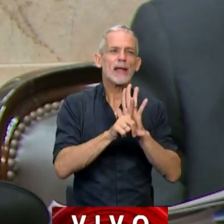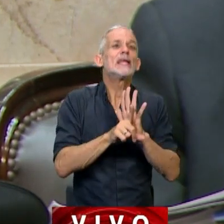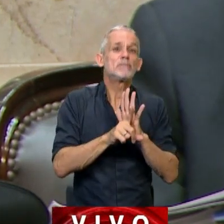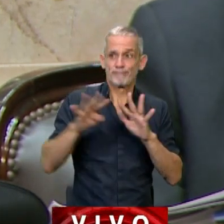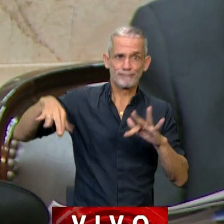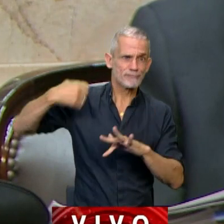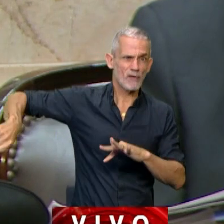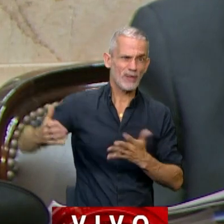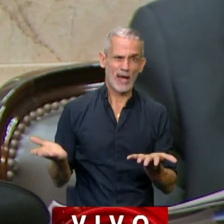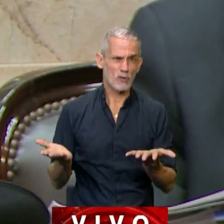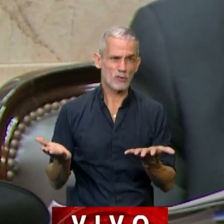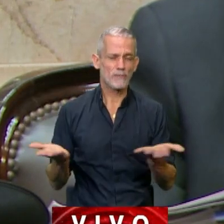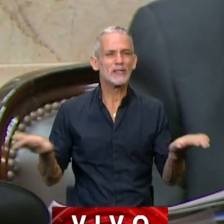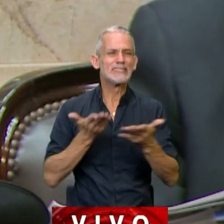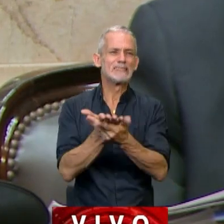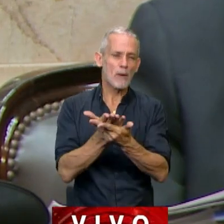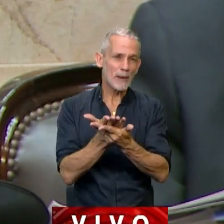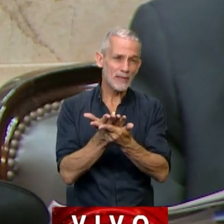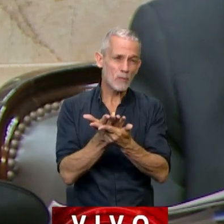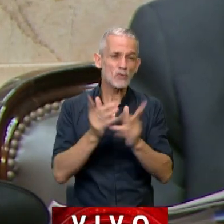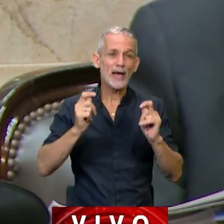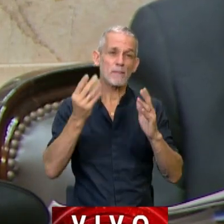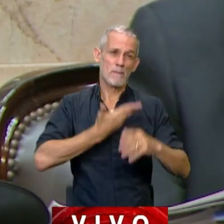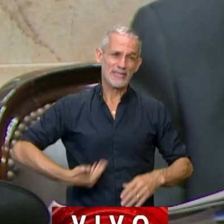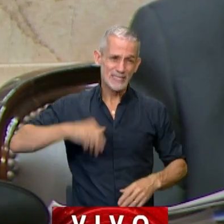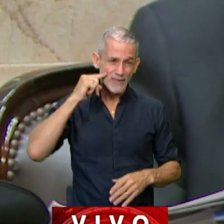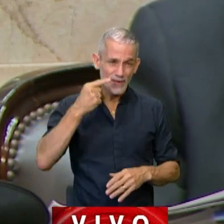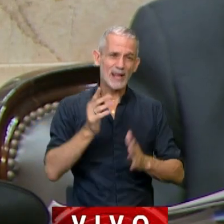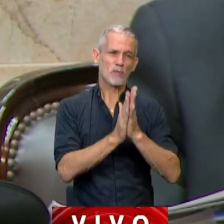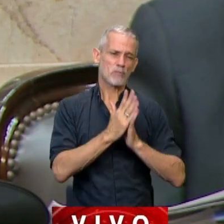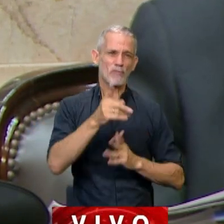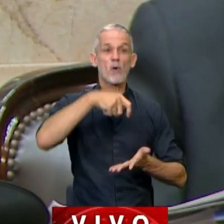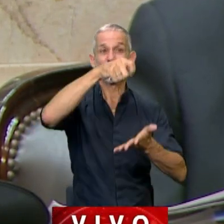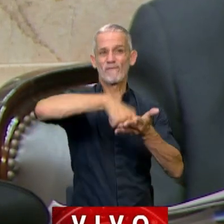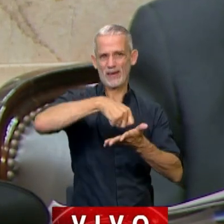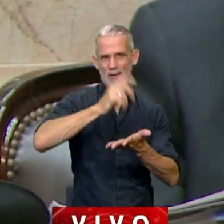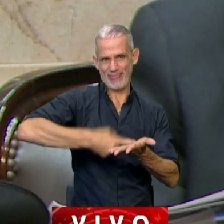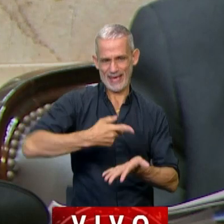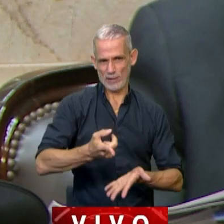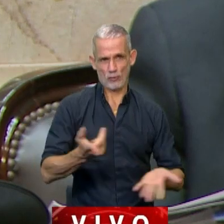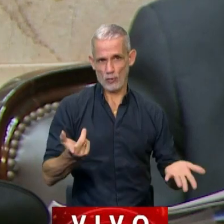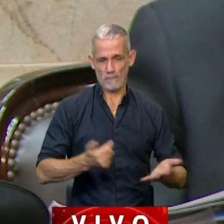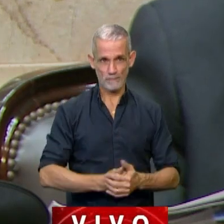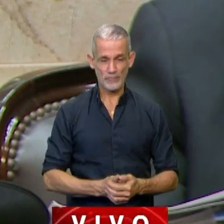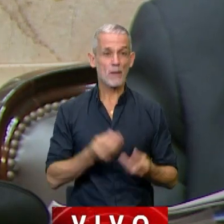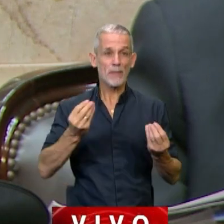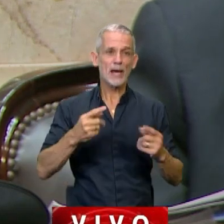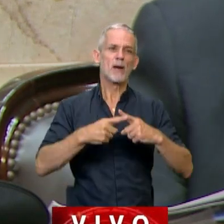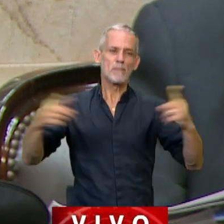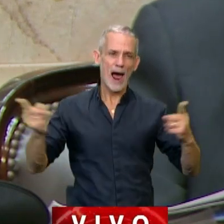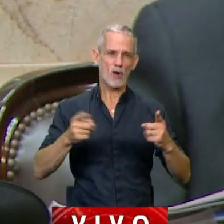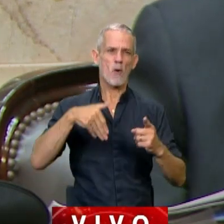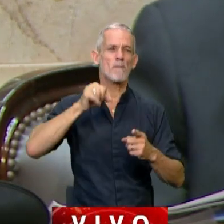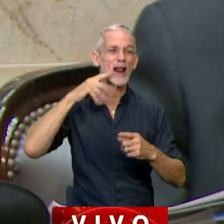por eso le pedimos también a nuestro presidente que firme ese decreto para extender